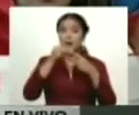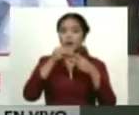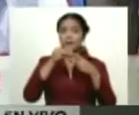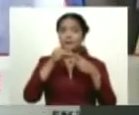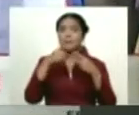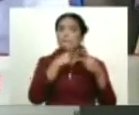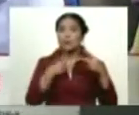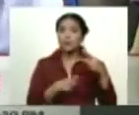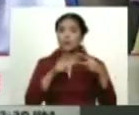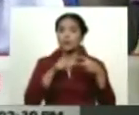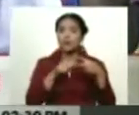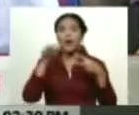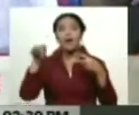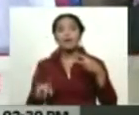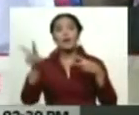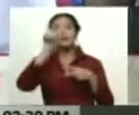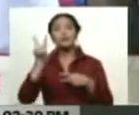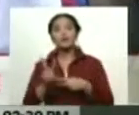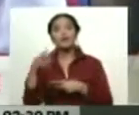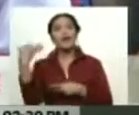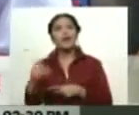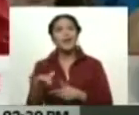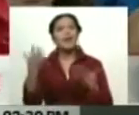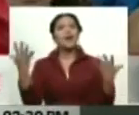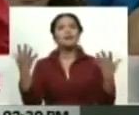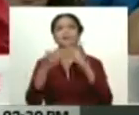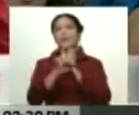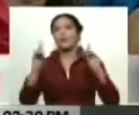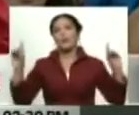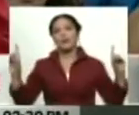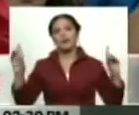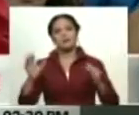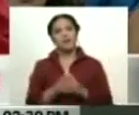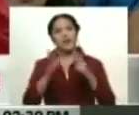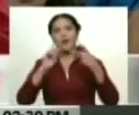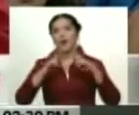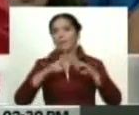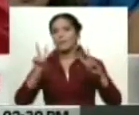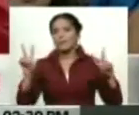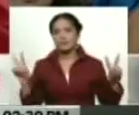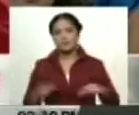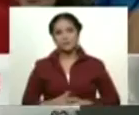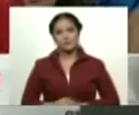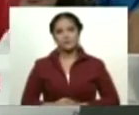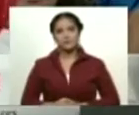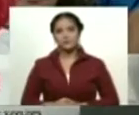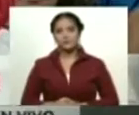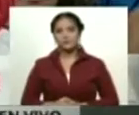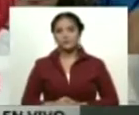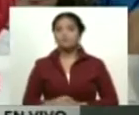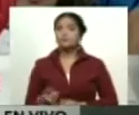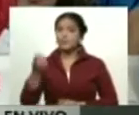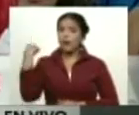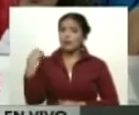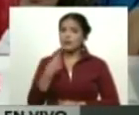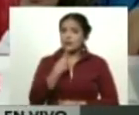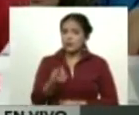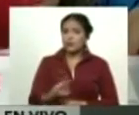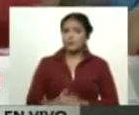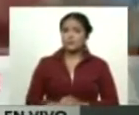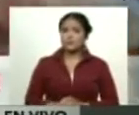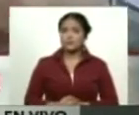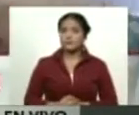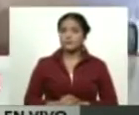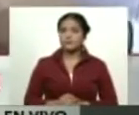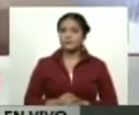diciéndote, en Venezuela lo que va a reinar es la democracia, la paz. Y yo lo decía ayer,